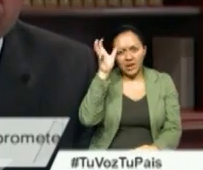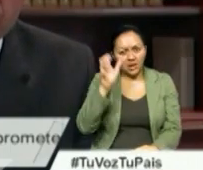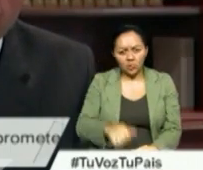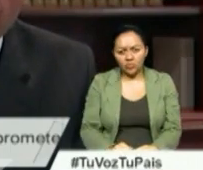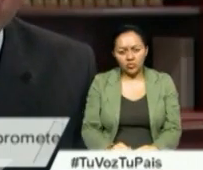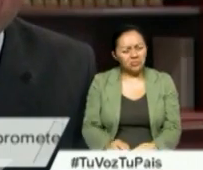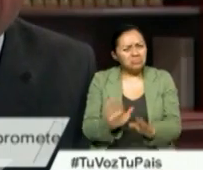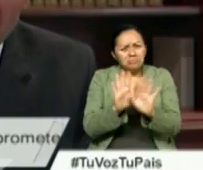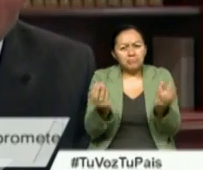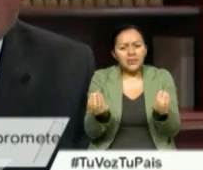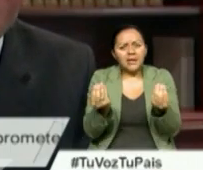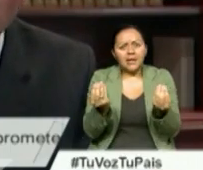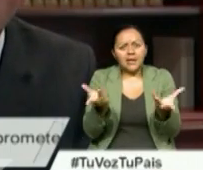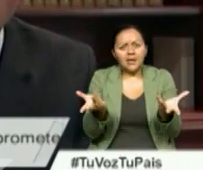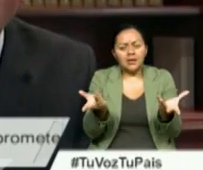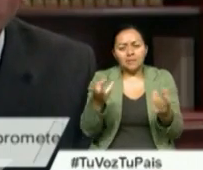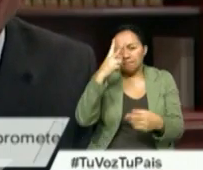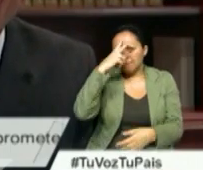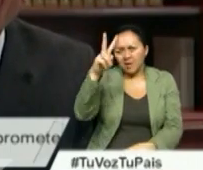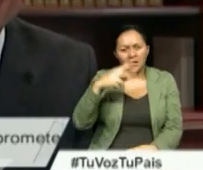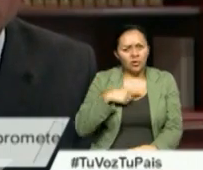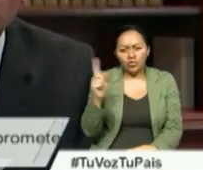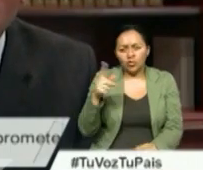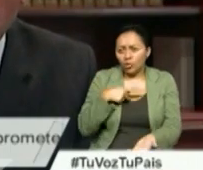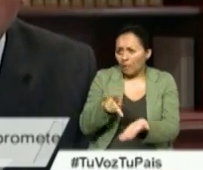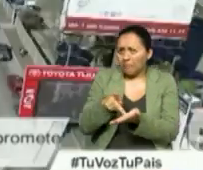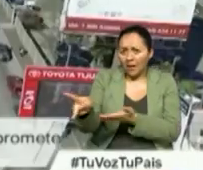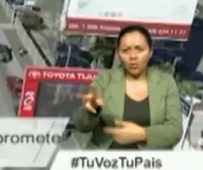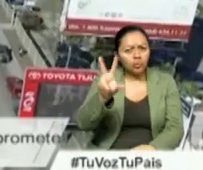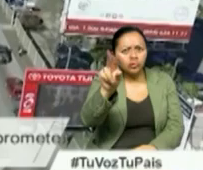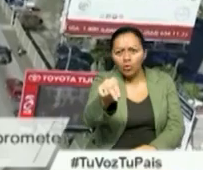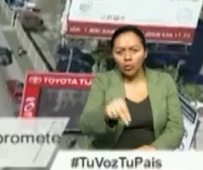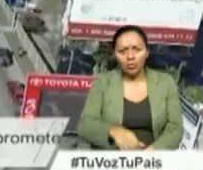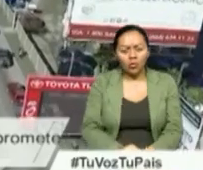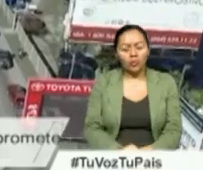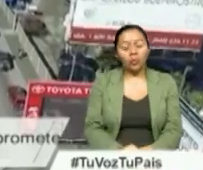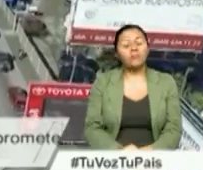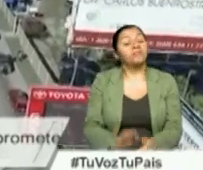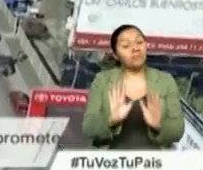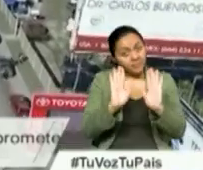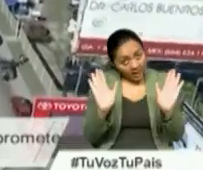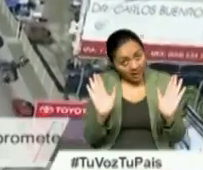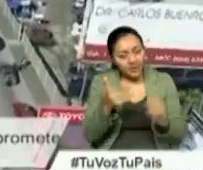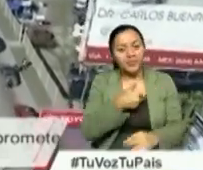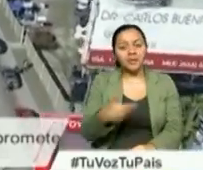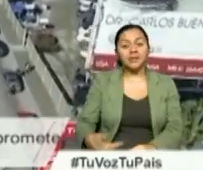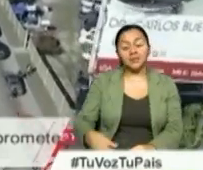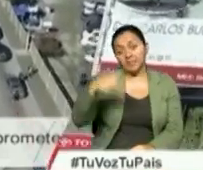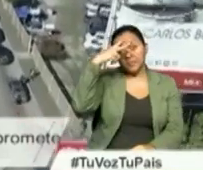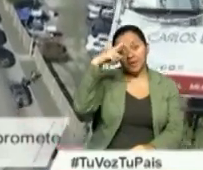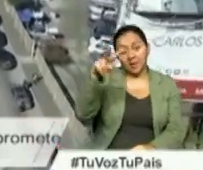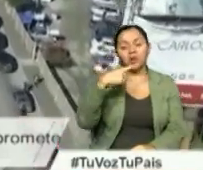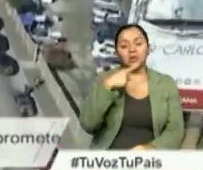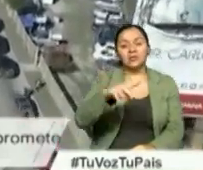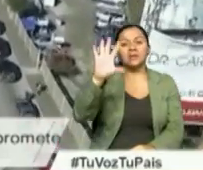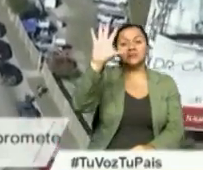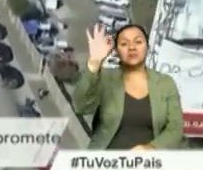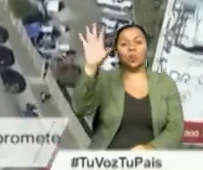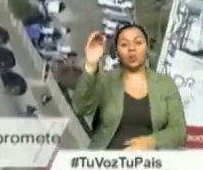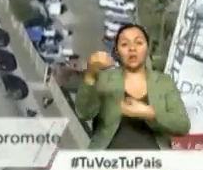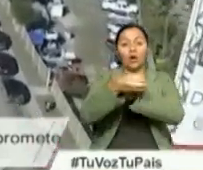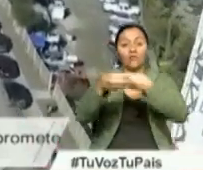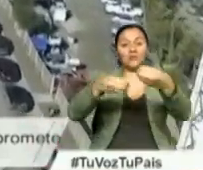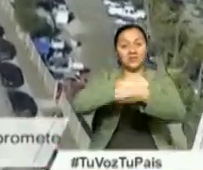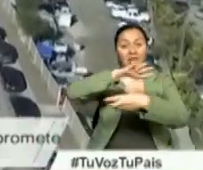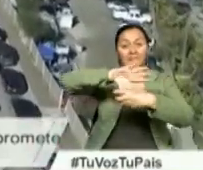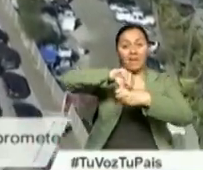vez. México no pagará ningún muro. Además, Peña Nieto ordenó que los 50 consulados mexicanos en